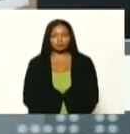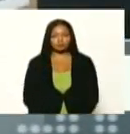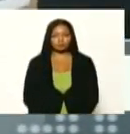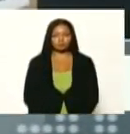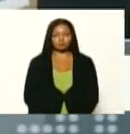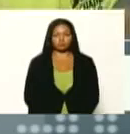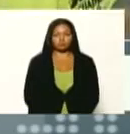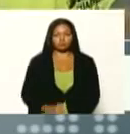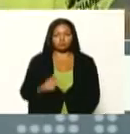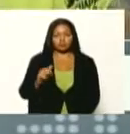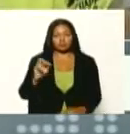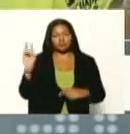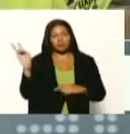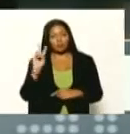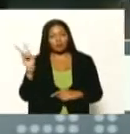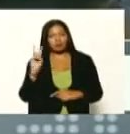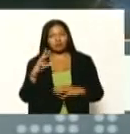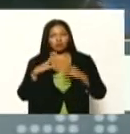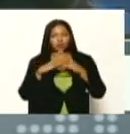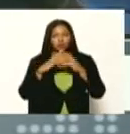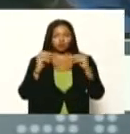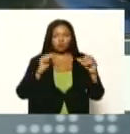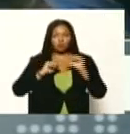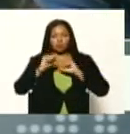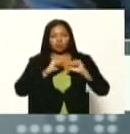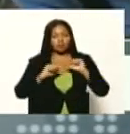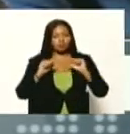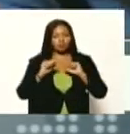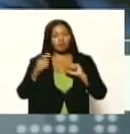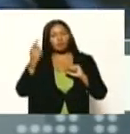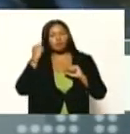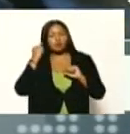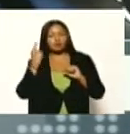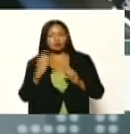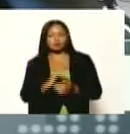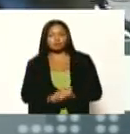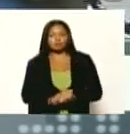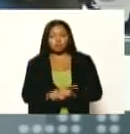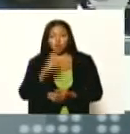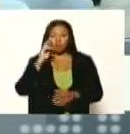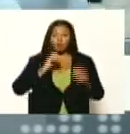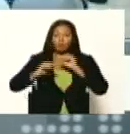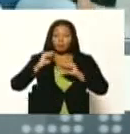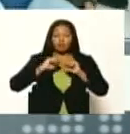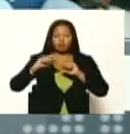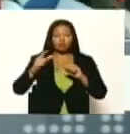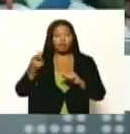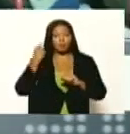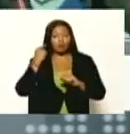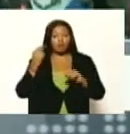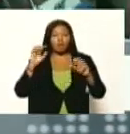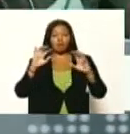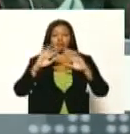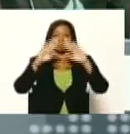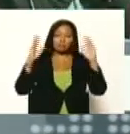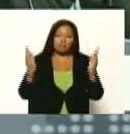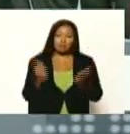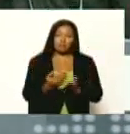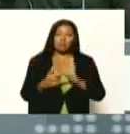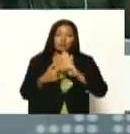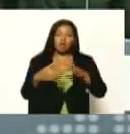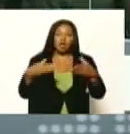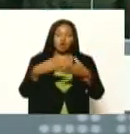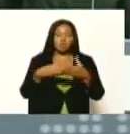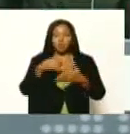de Venezuela, todo el movimiento, y que lo vea el movimiento feminista del mundo. Las postulaciones en el